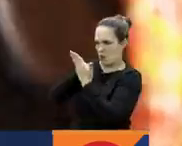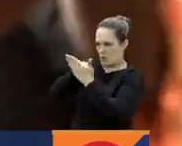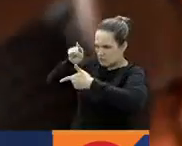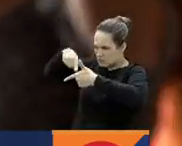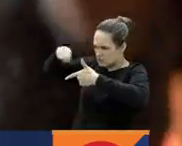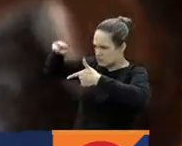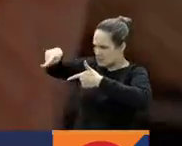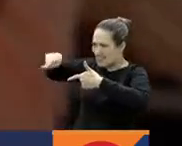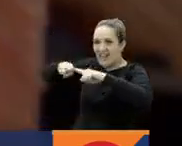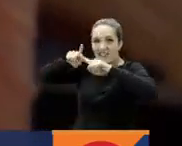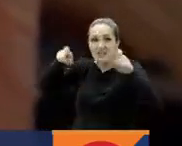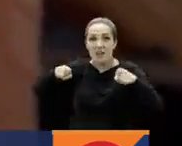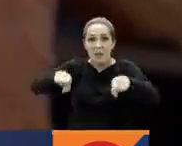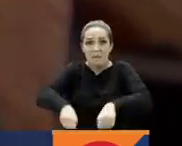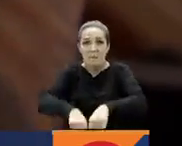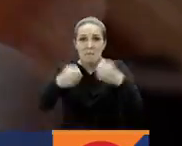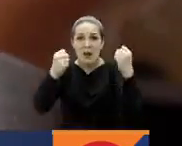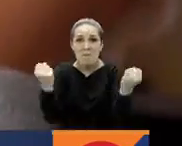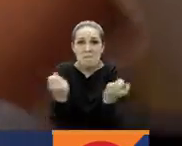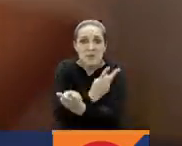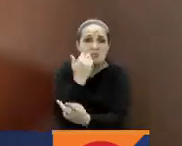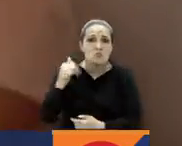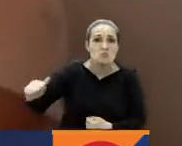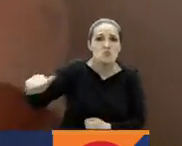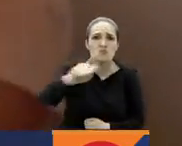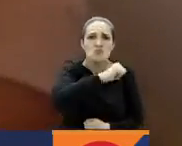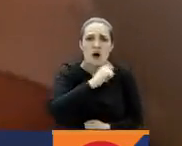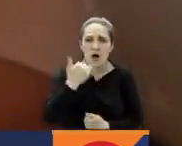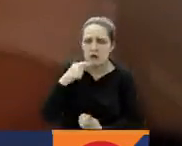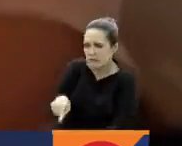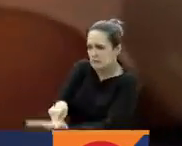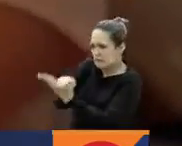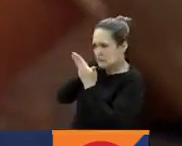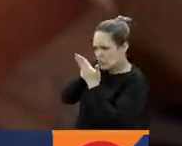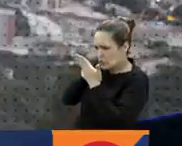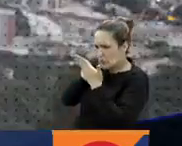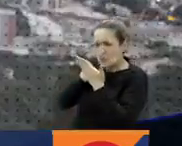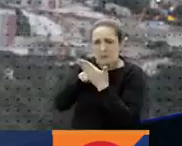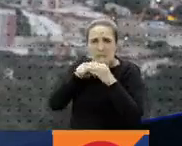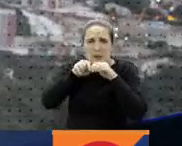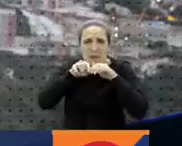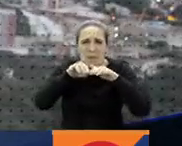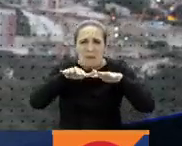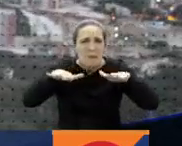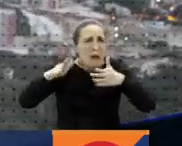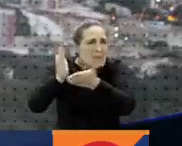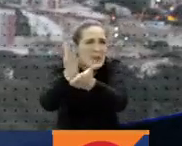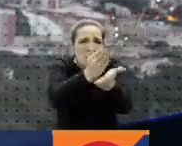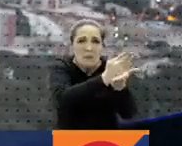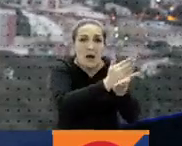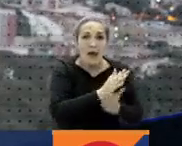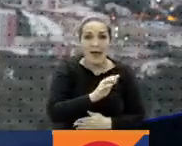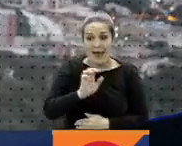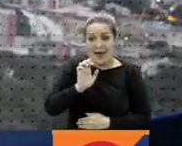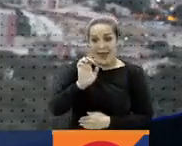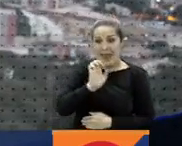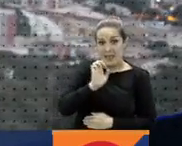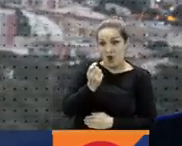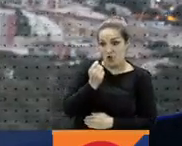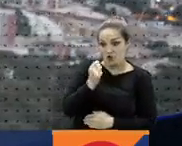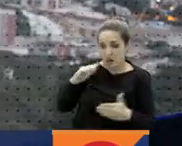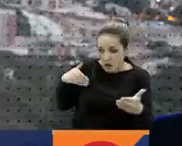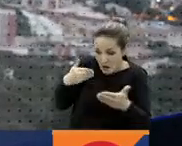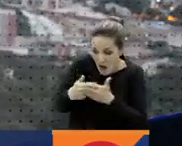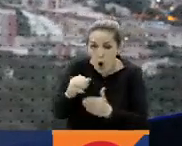reveló que en colombia los índices de violencia contra las mujeres están desatados de enero a octubre de este año 700